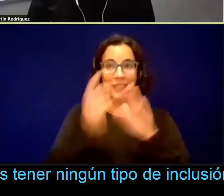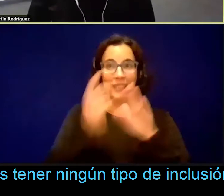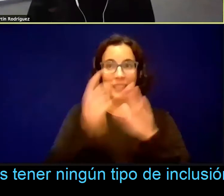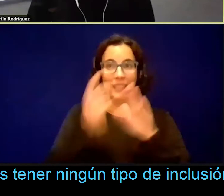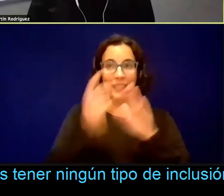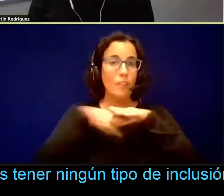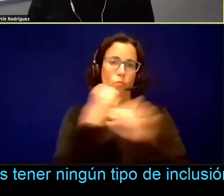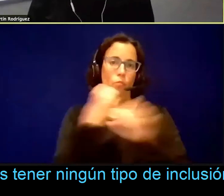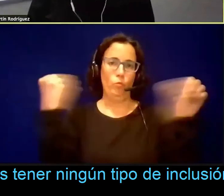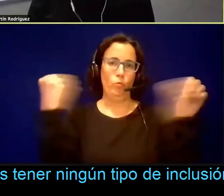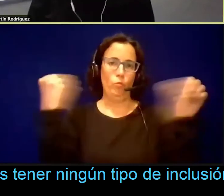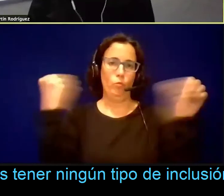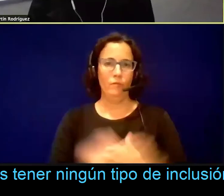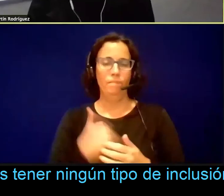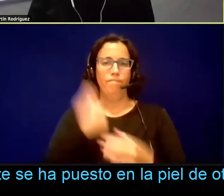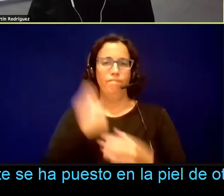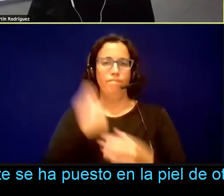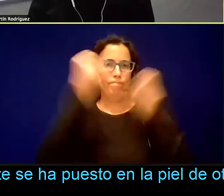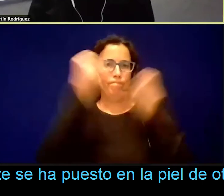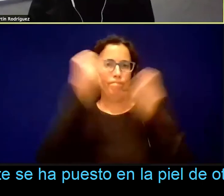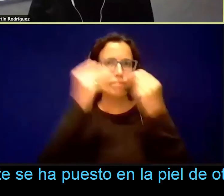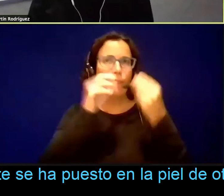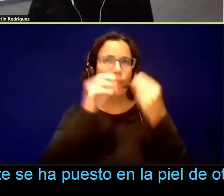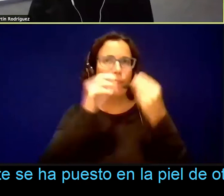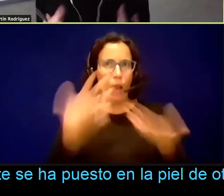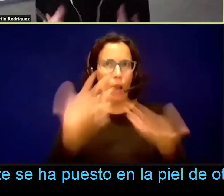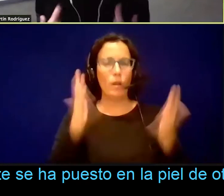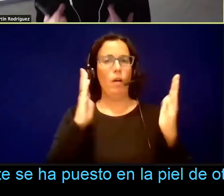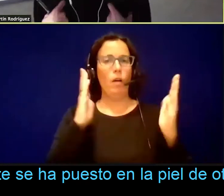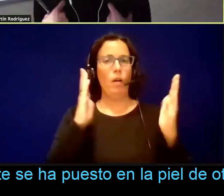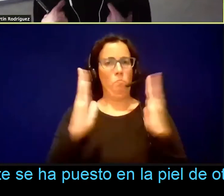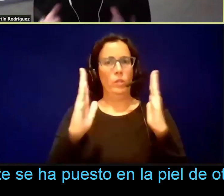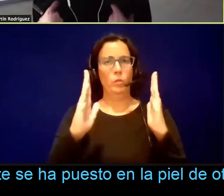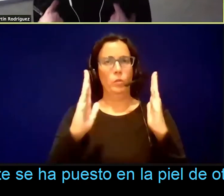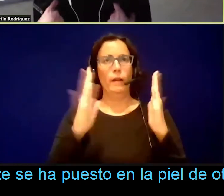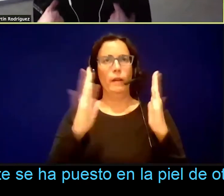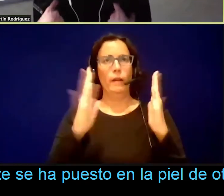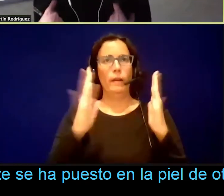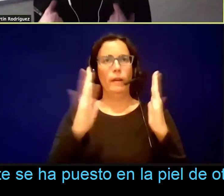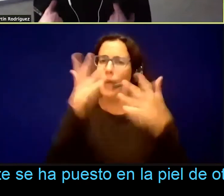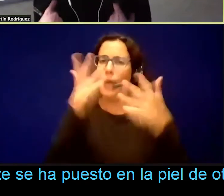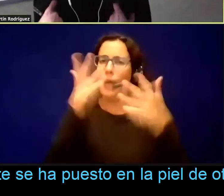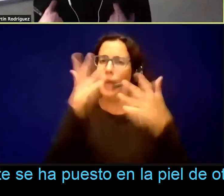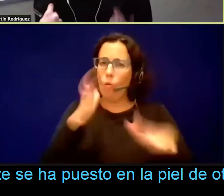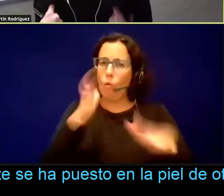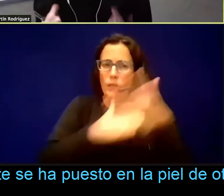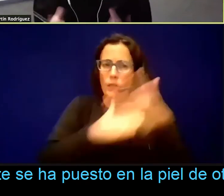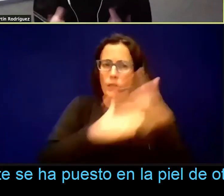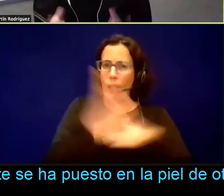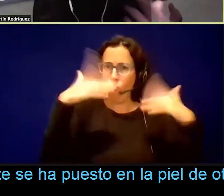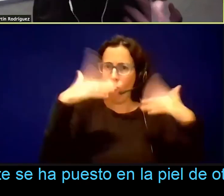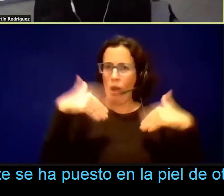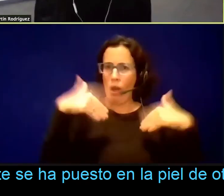momento es un momento de que como la gente lo ha padecido, aun no teniendo discapacidad, o vivir en una vivienda que es muy oscura, o no